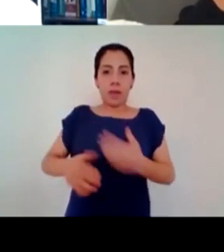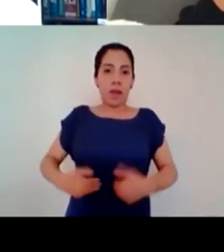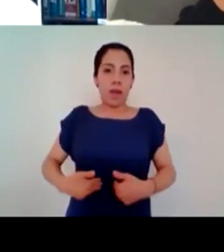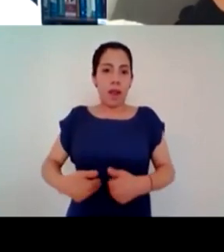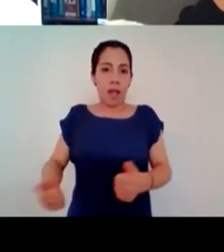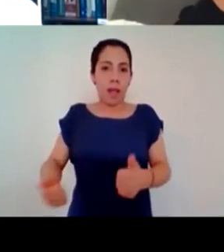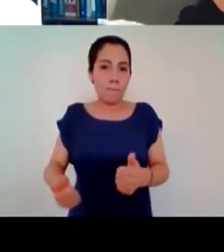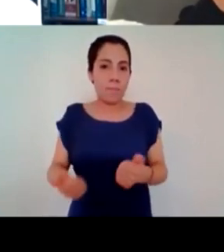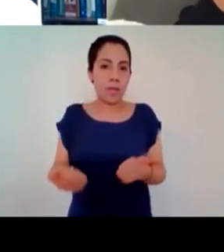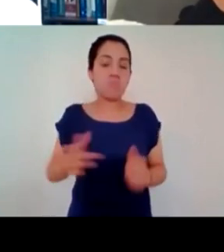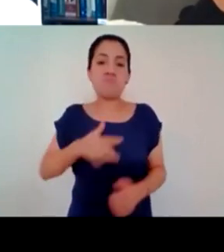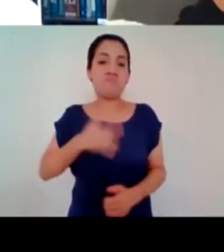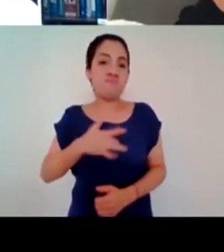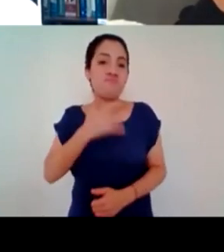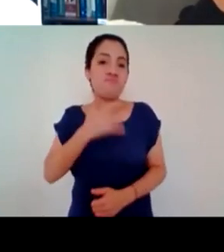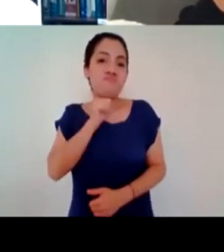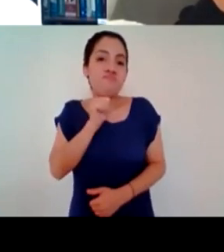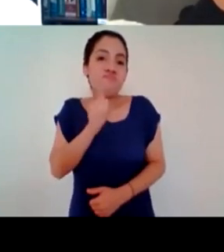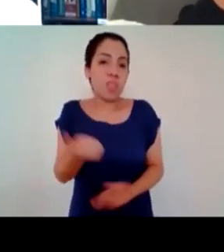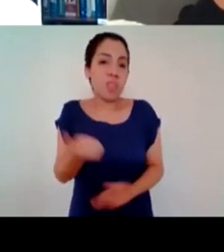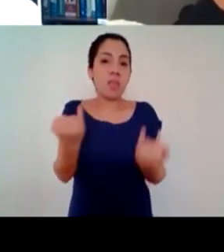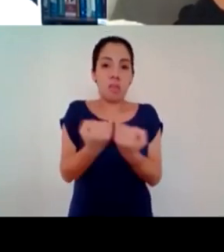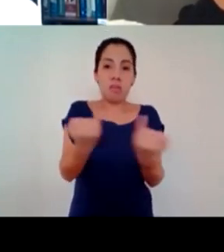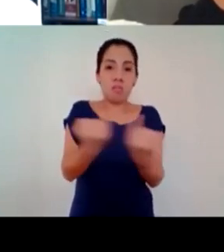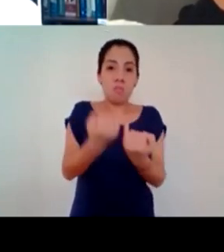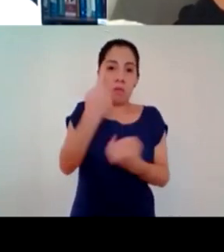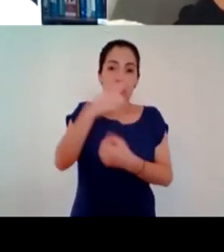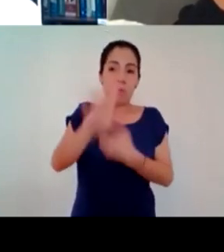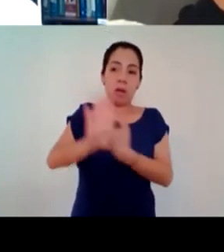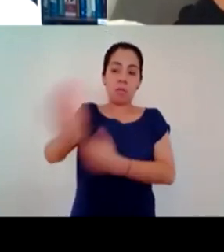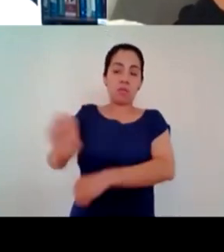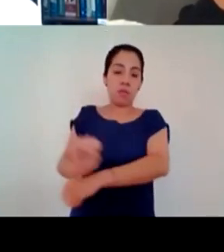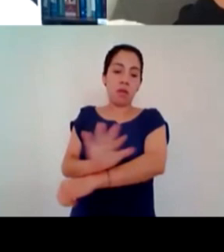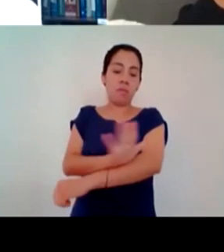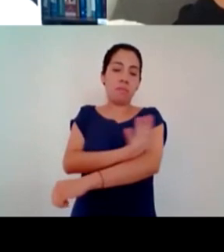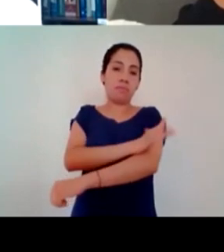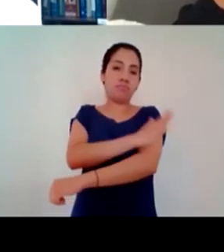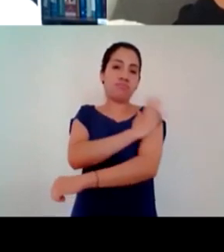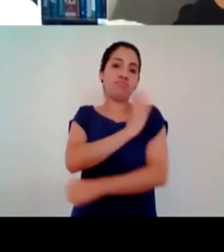nuestros jóvenes consumen algún tipo de droga y